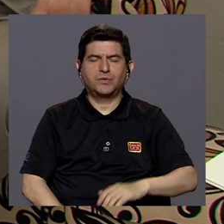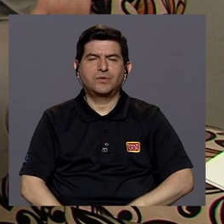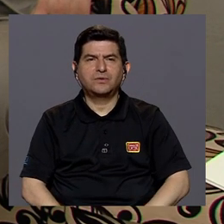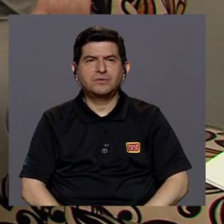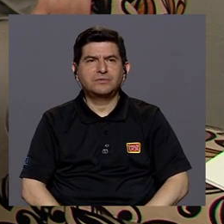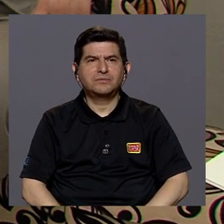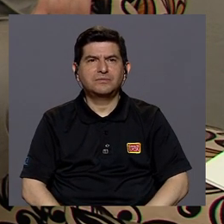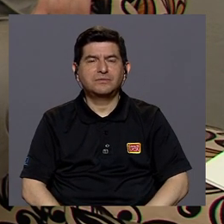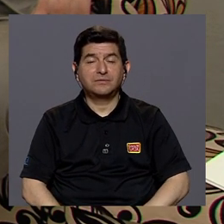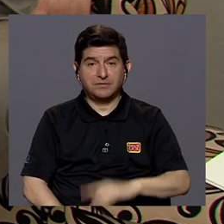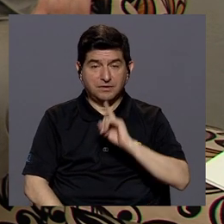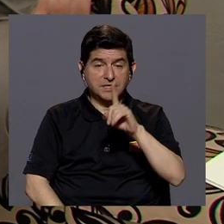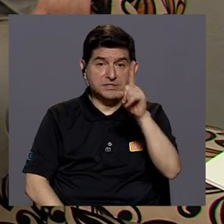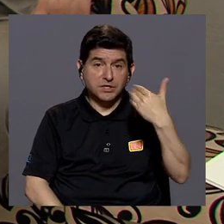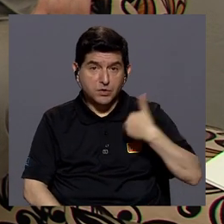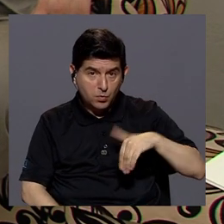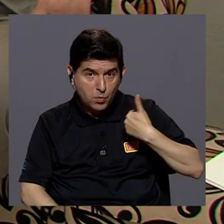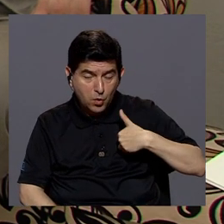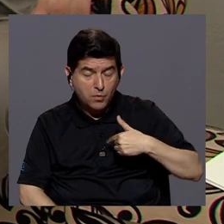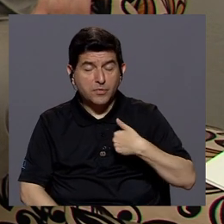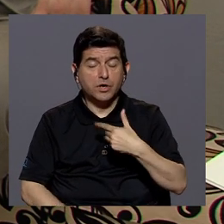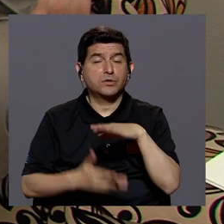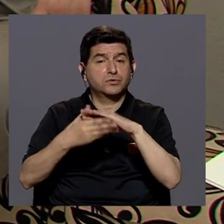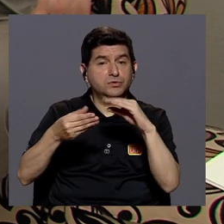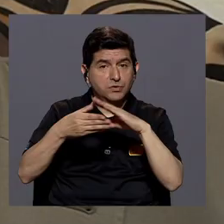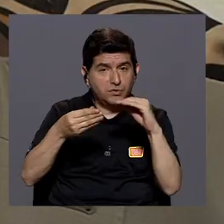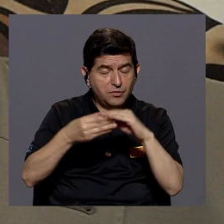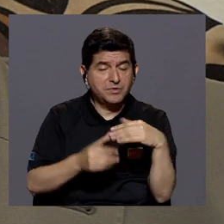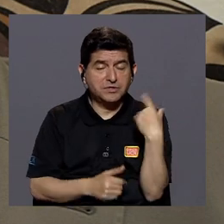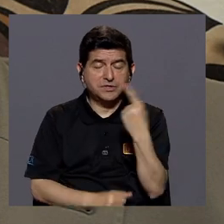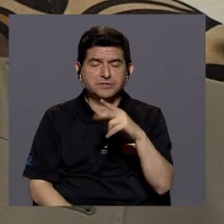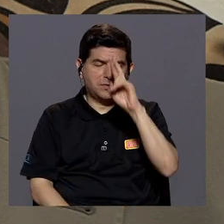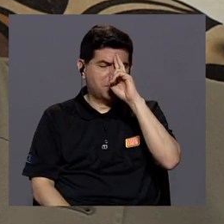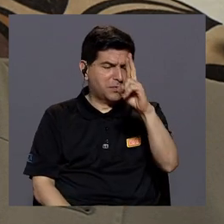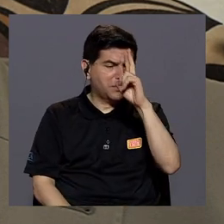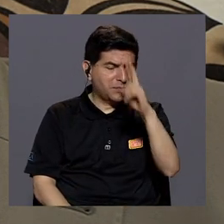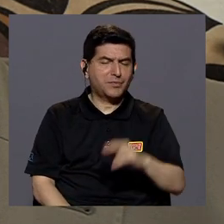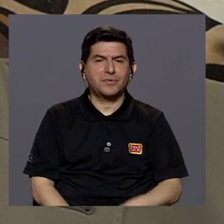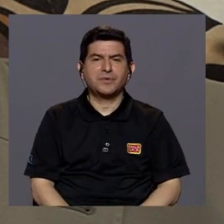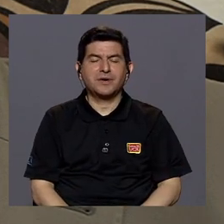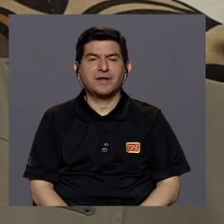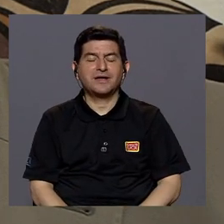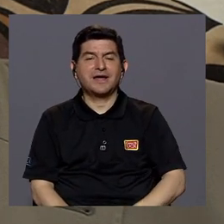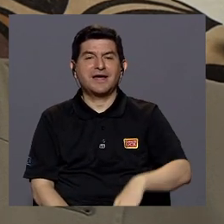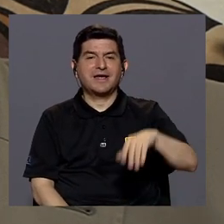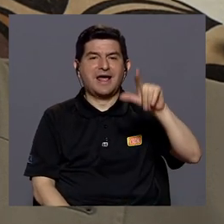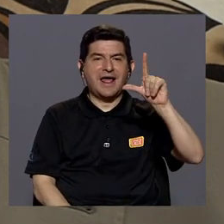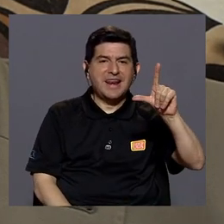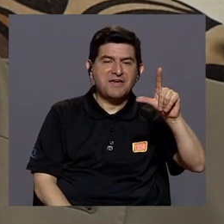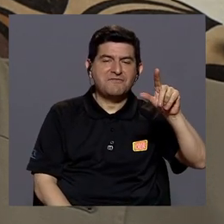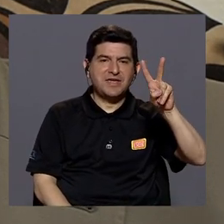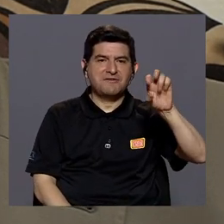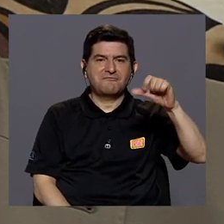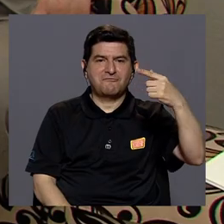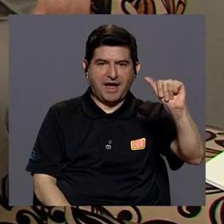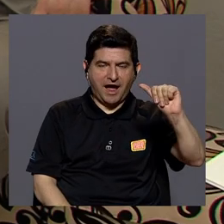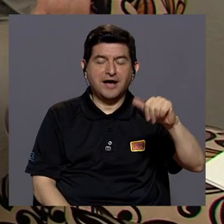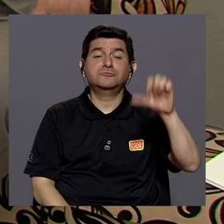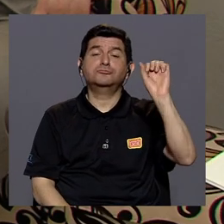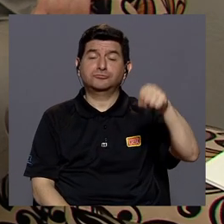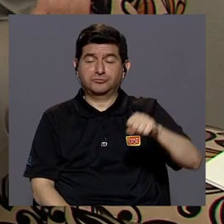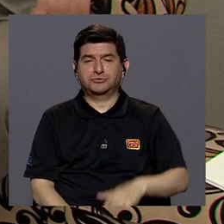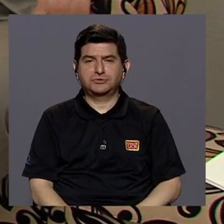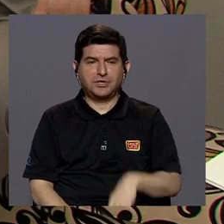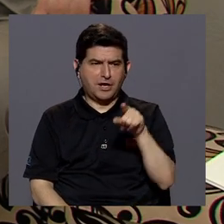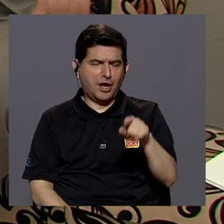Hay que rescatar a un hombre que yo le he comentado a usted que siempre respeté mucho, que era don Levi Vega también. Levi Vega. Levi Vega era una